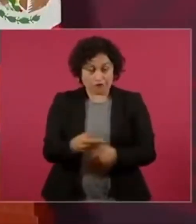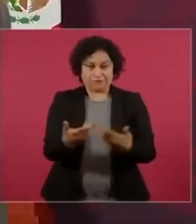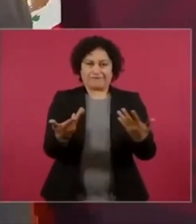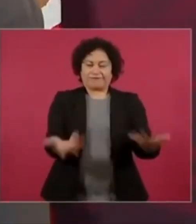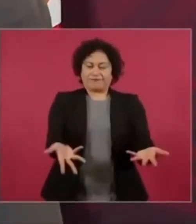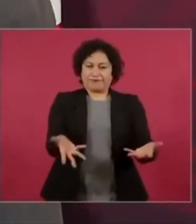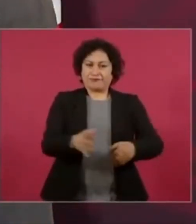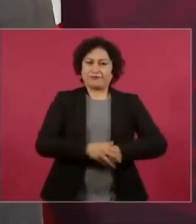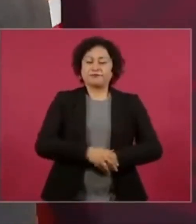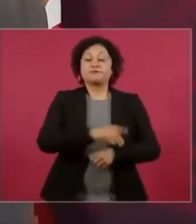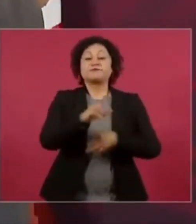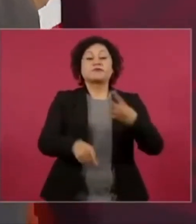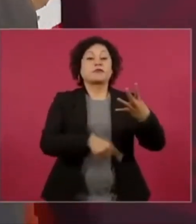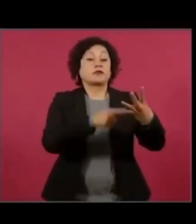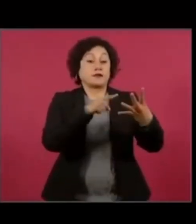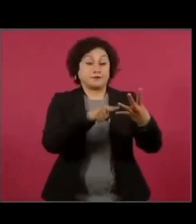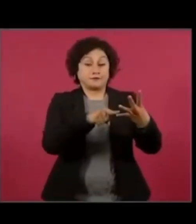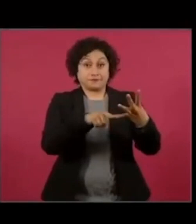Cuarto,